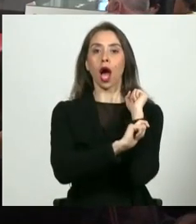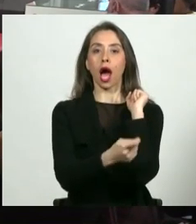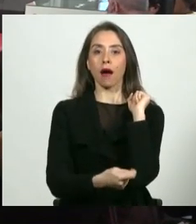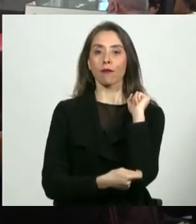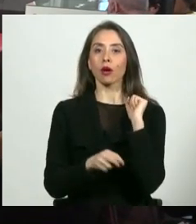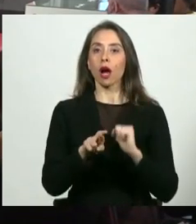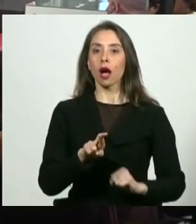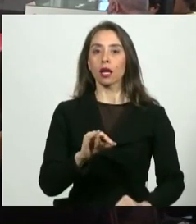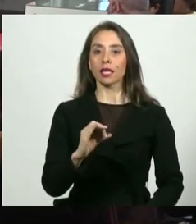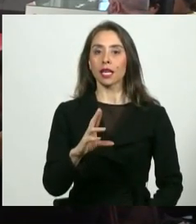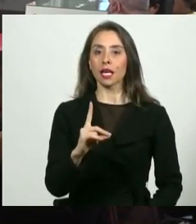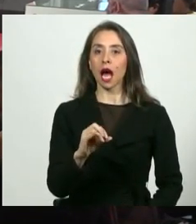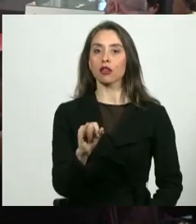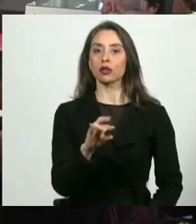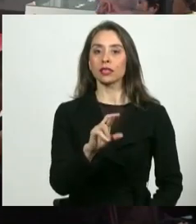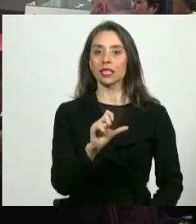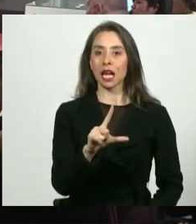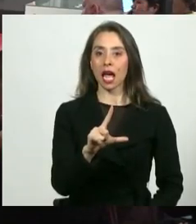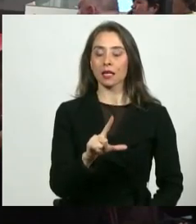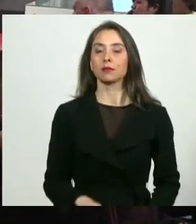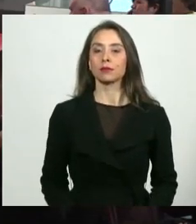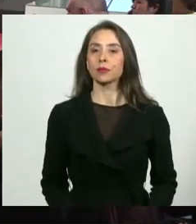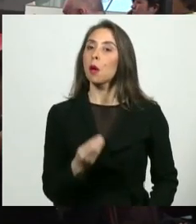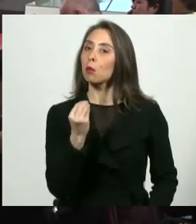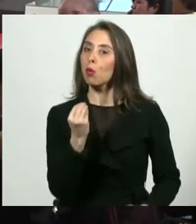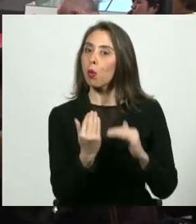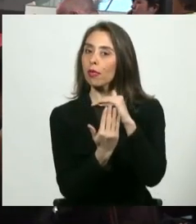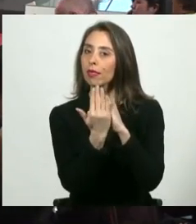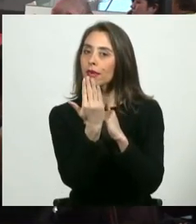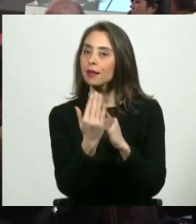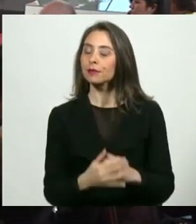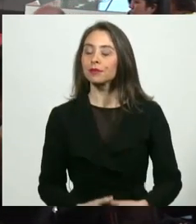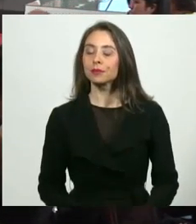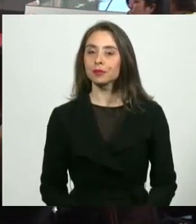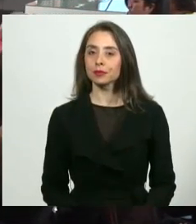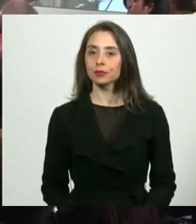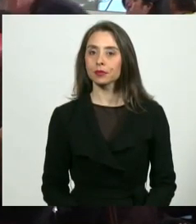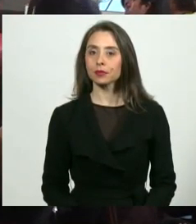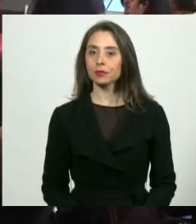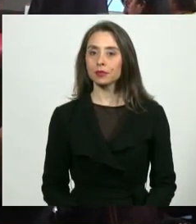don Ricardo Israel Zipper. Muy buenos días.